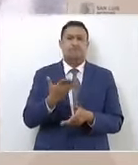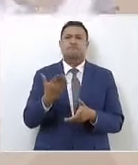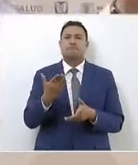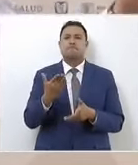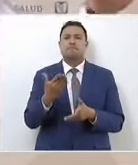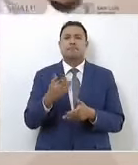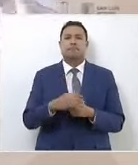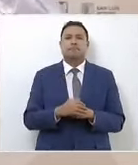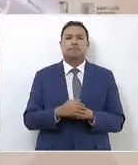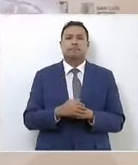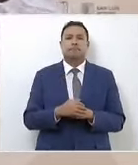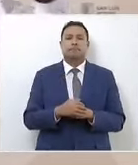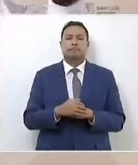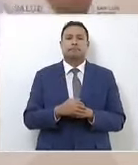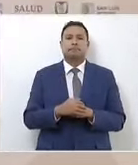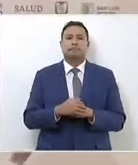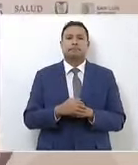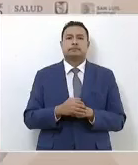nos ha